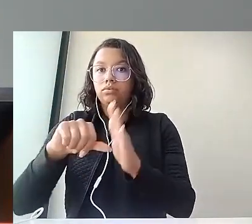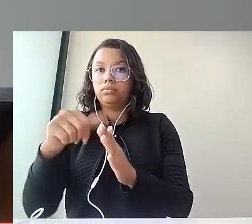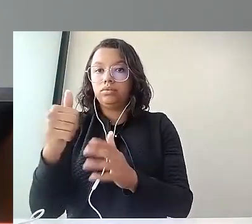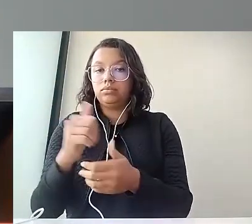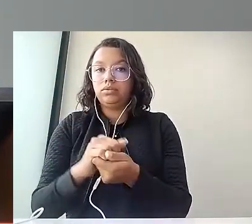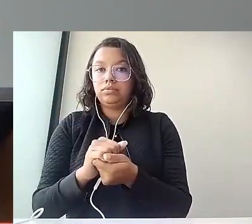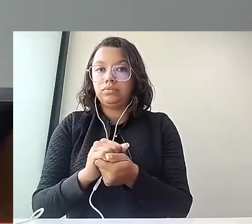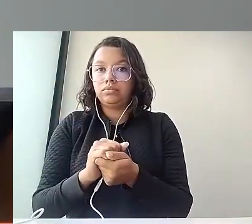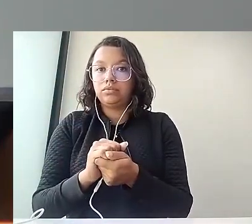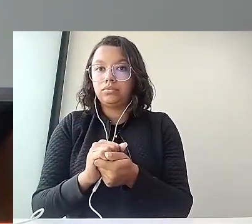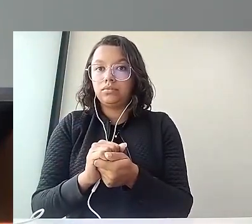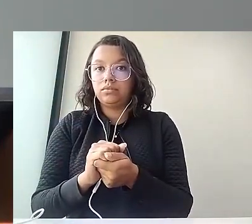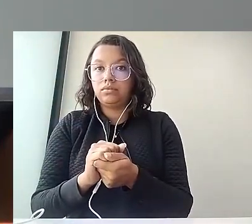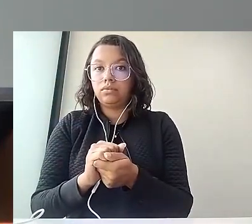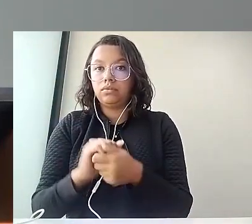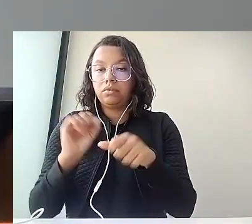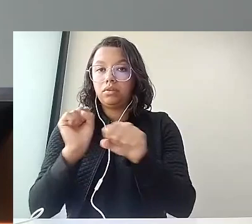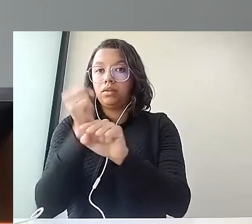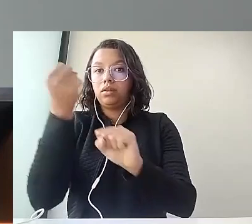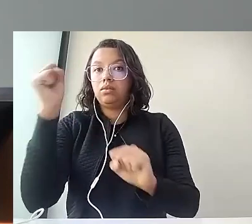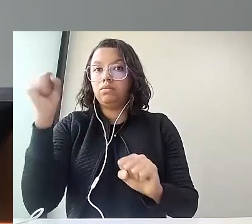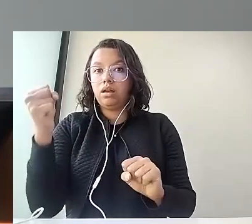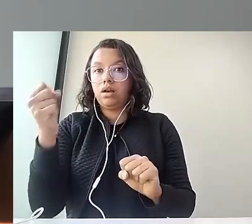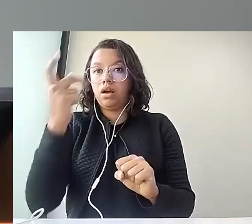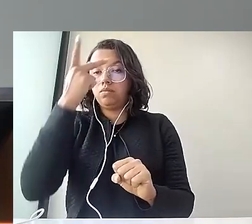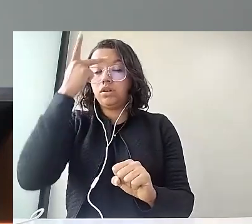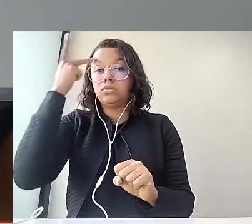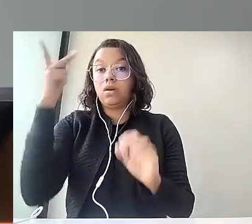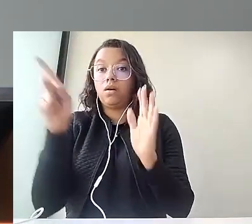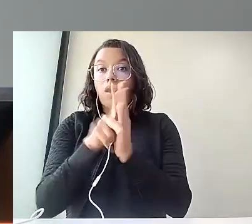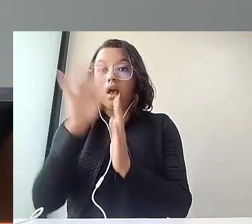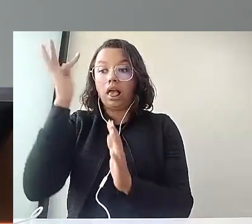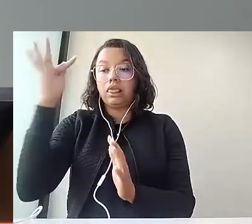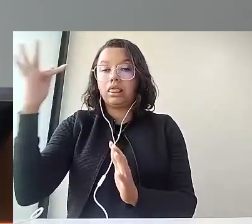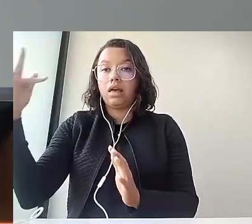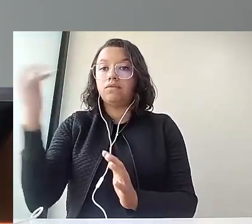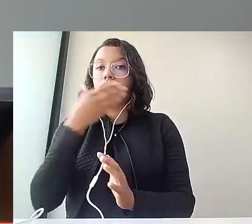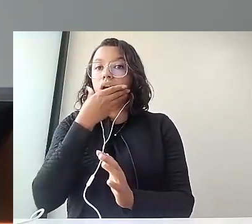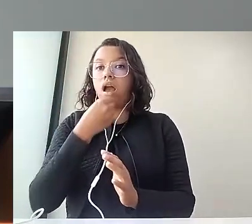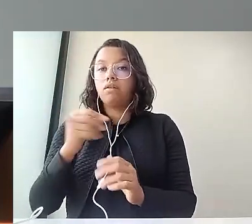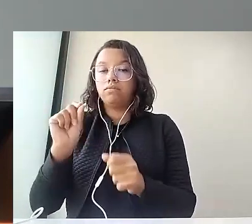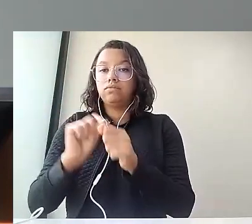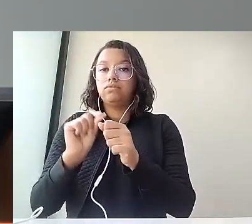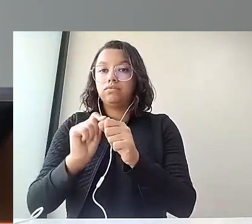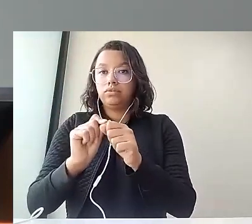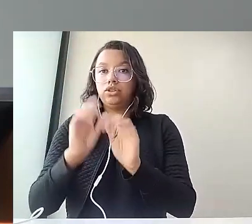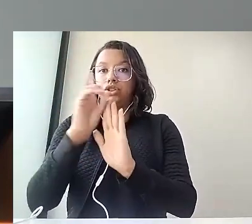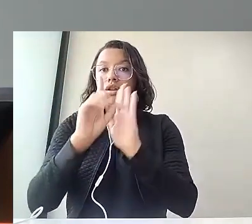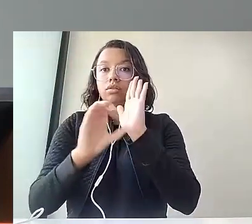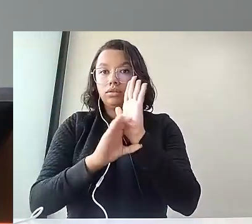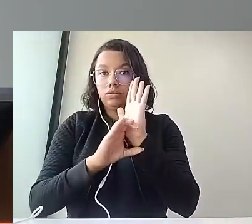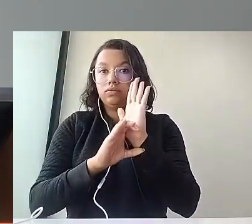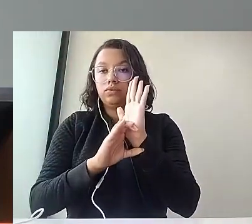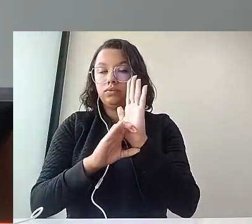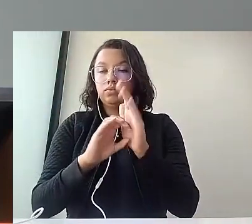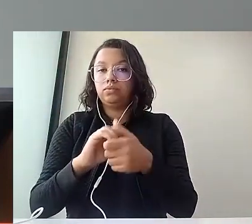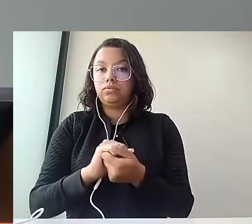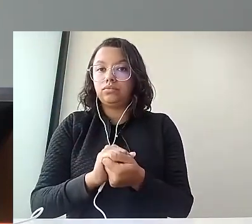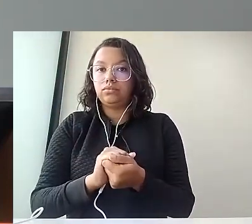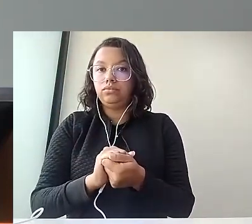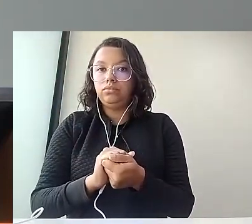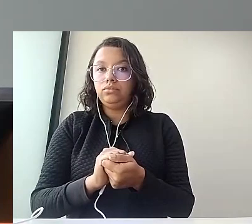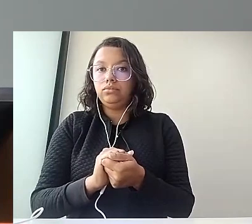el más grande civilista de Francia, llamó la Constitución Civil de Francia. No aparece